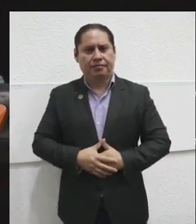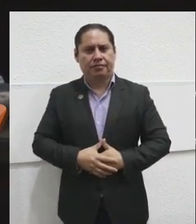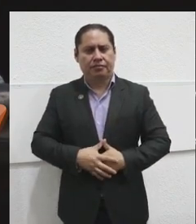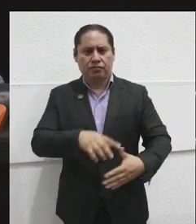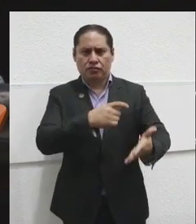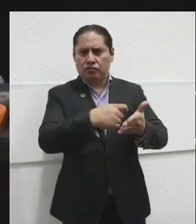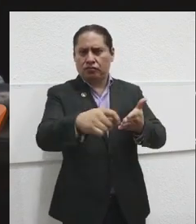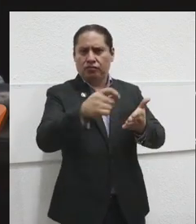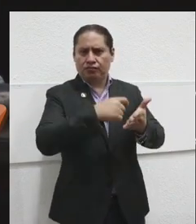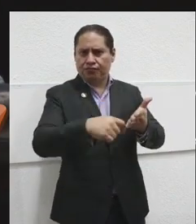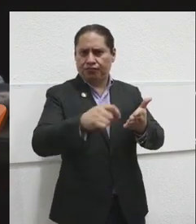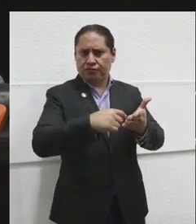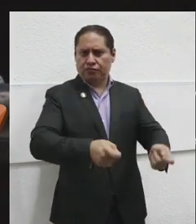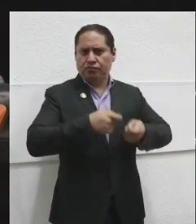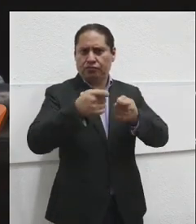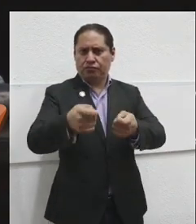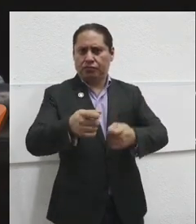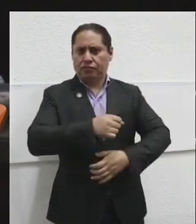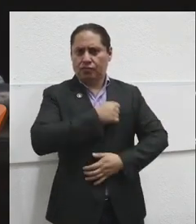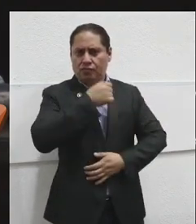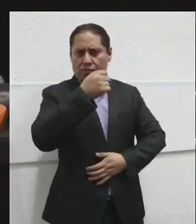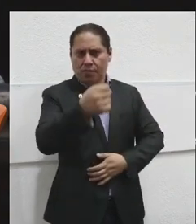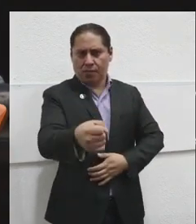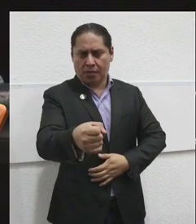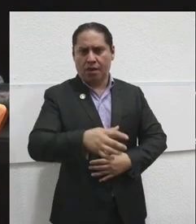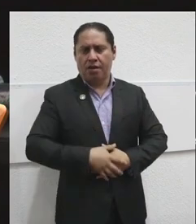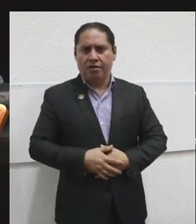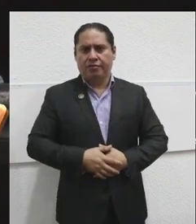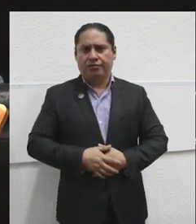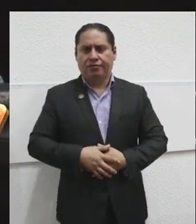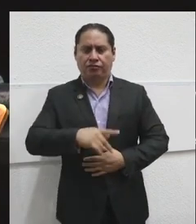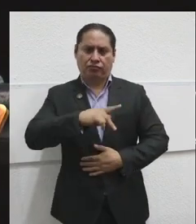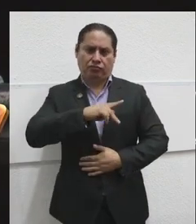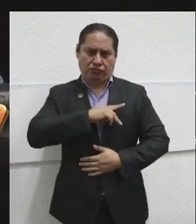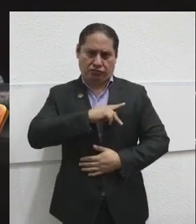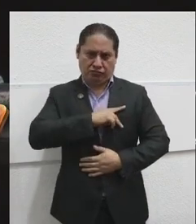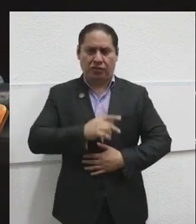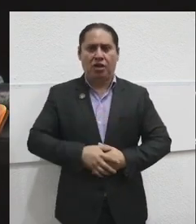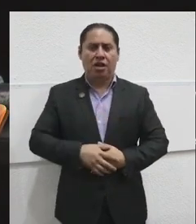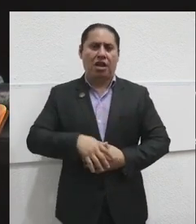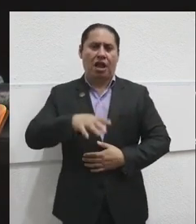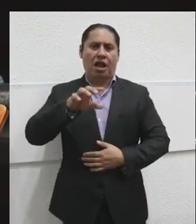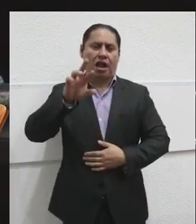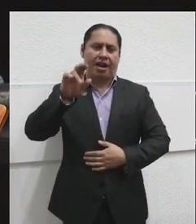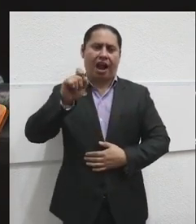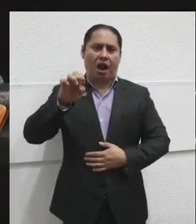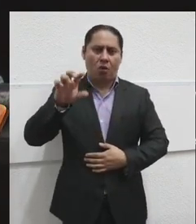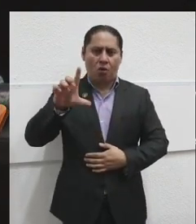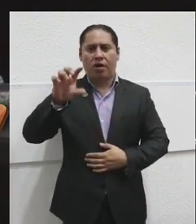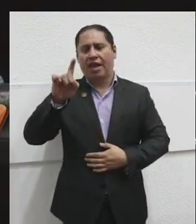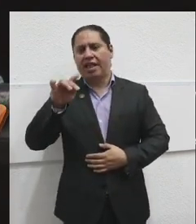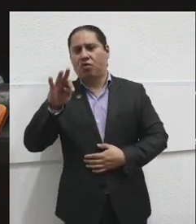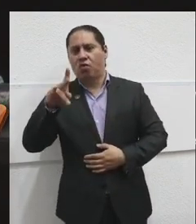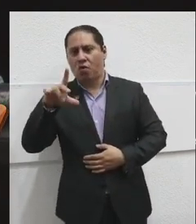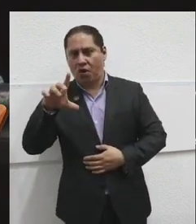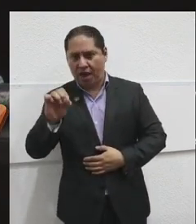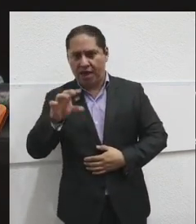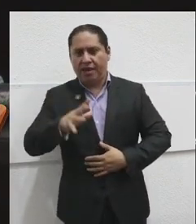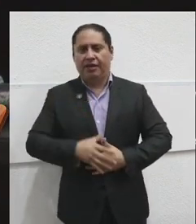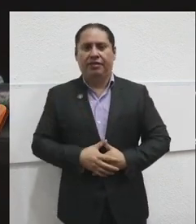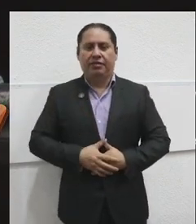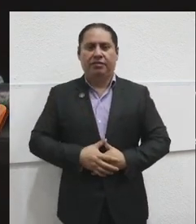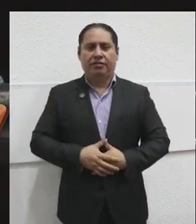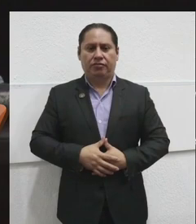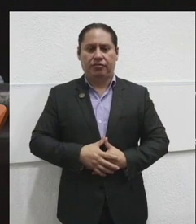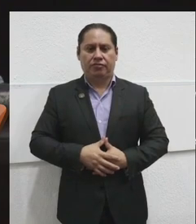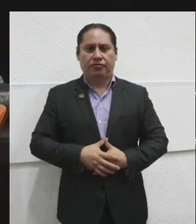para enviarle un cordial saludo. El que suscribe, diputado Raúl Eduardo Bonifaz Mohedano, integrante del